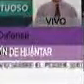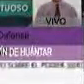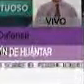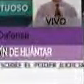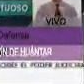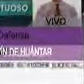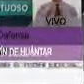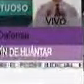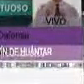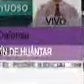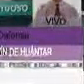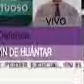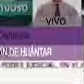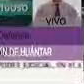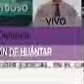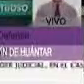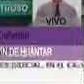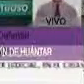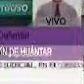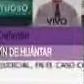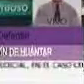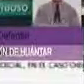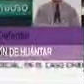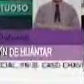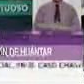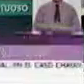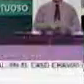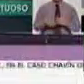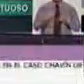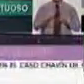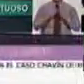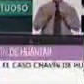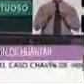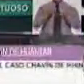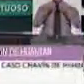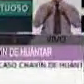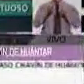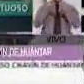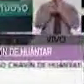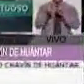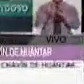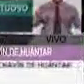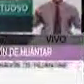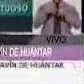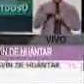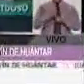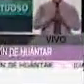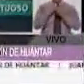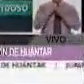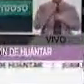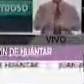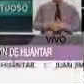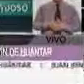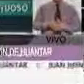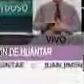Última pregunta. Buenas tardes, Natalie Barrera de ATV+. Quería preguntarles, ustedes han argumentado que esta